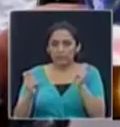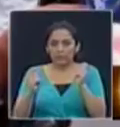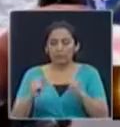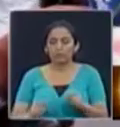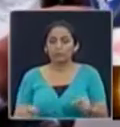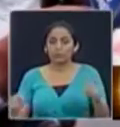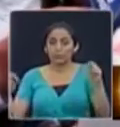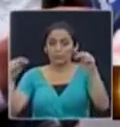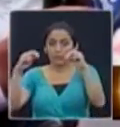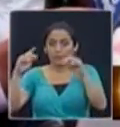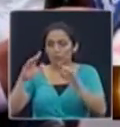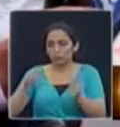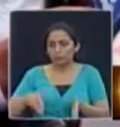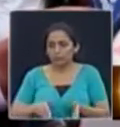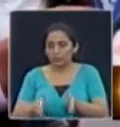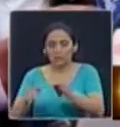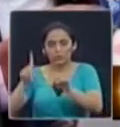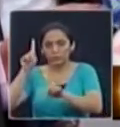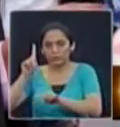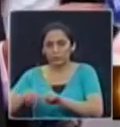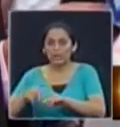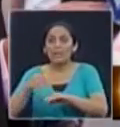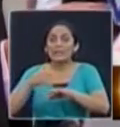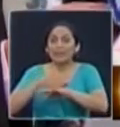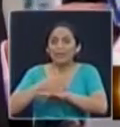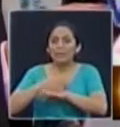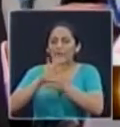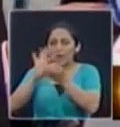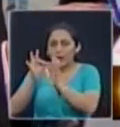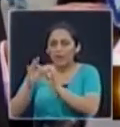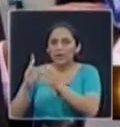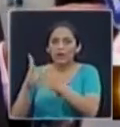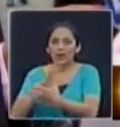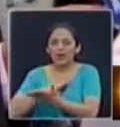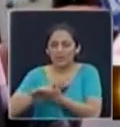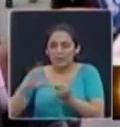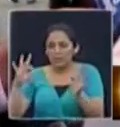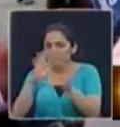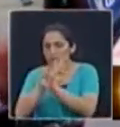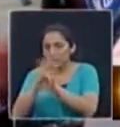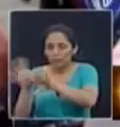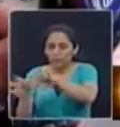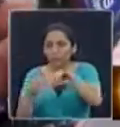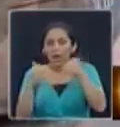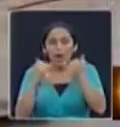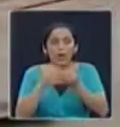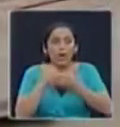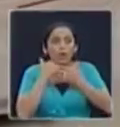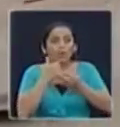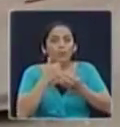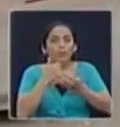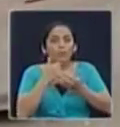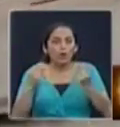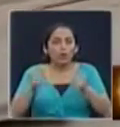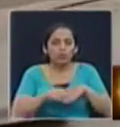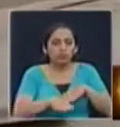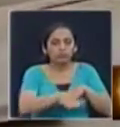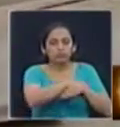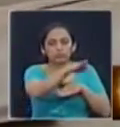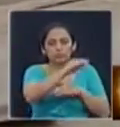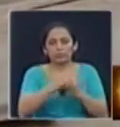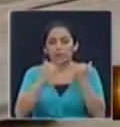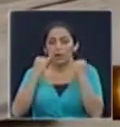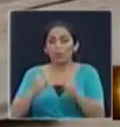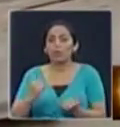hacia la vía y después será el proceso de demolición. Pero por lo pronto ahorita lo que queremos es normalizar el tráfico vehicular. Y aunque el conductor lugar